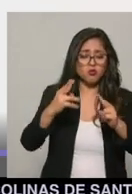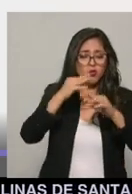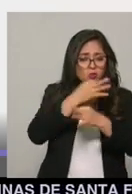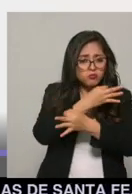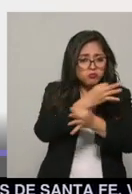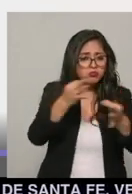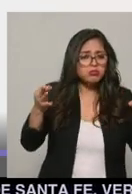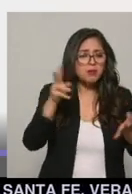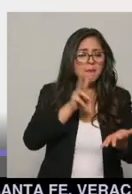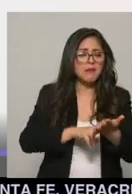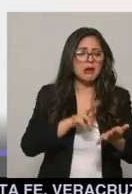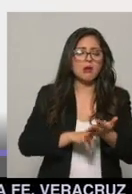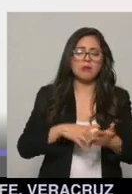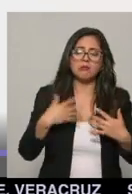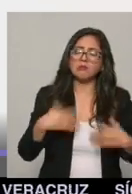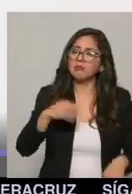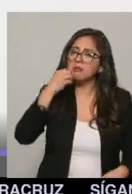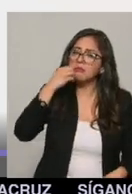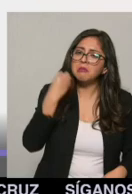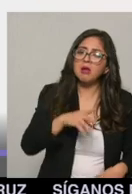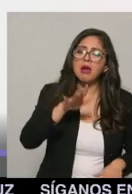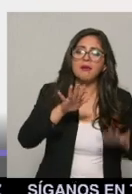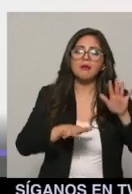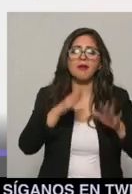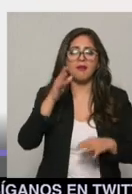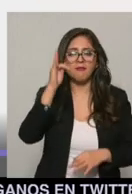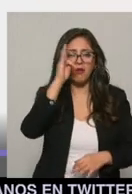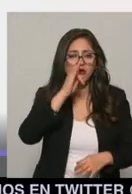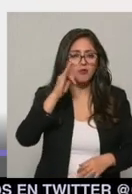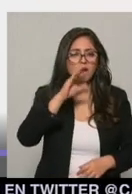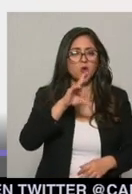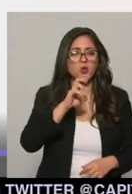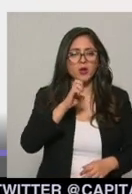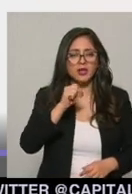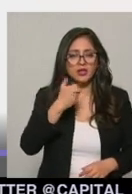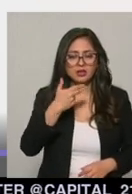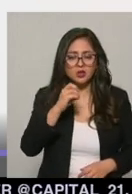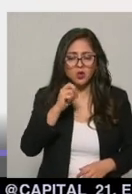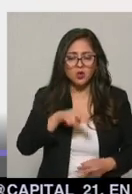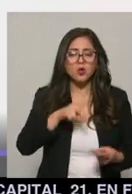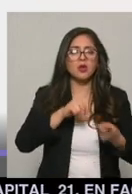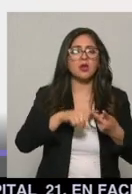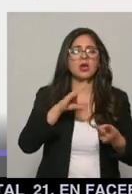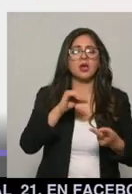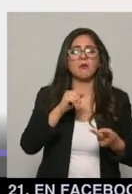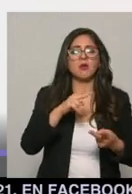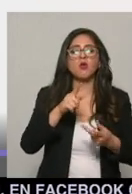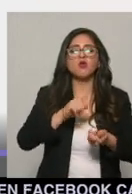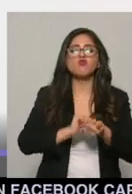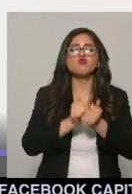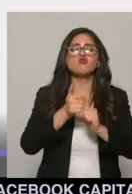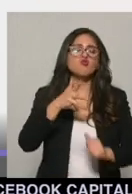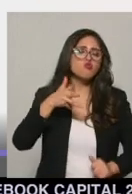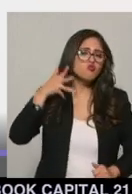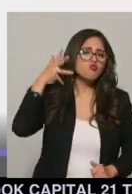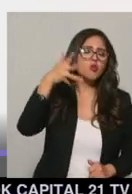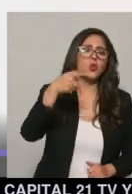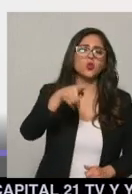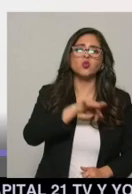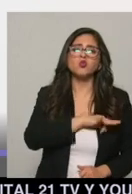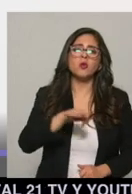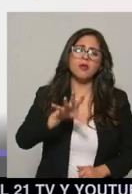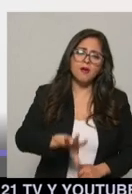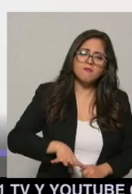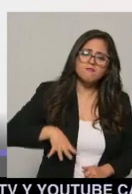emotivo, da filosofía de cohesión, de camaradería, de cómo lograr pues el empoderamiento de los